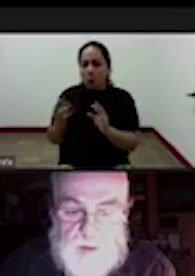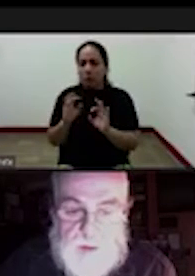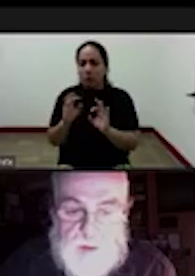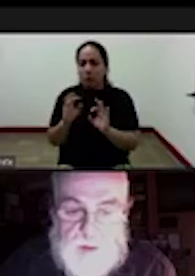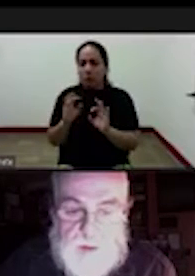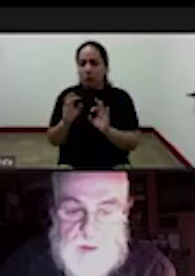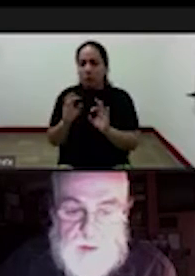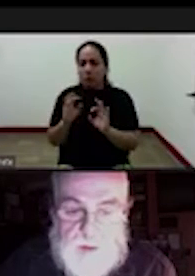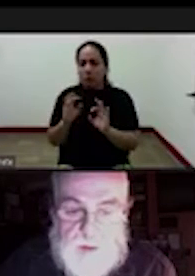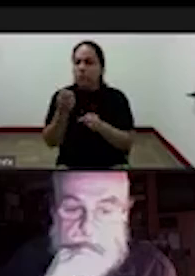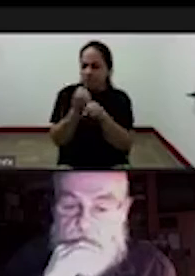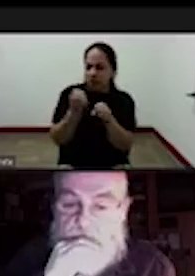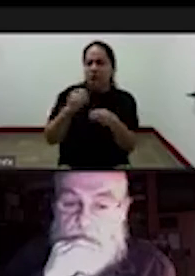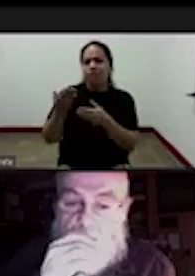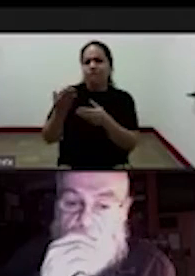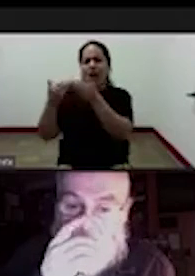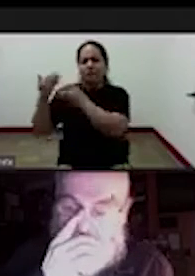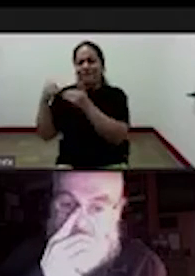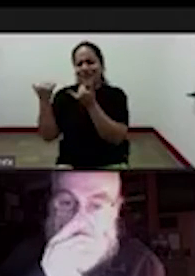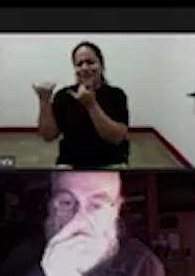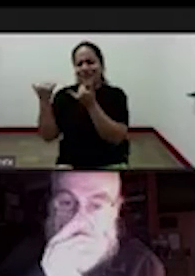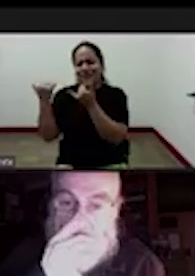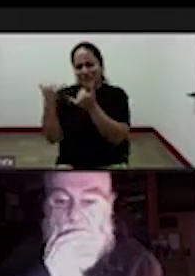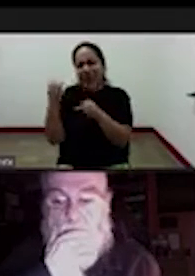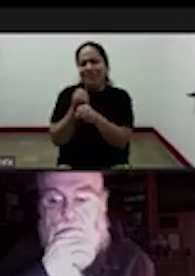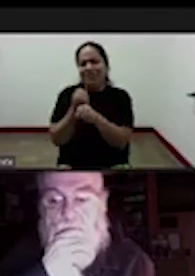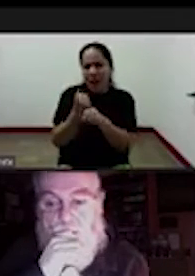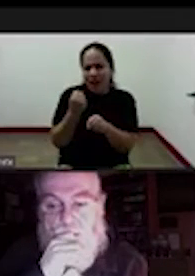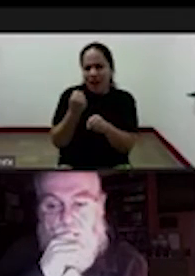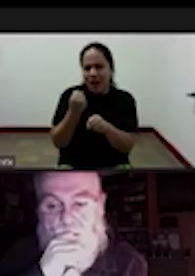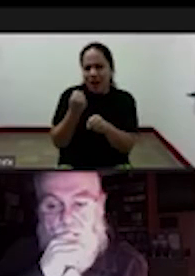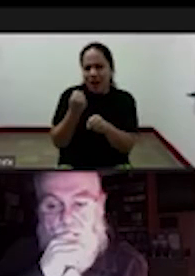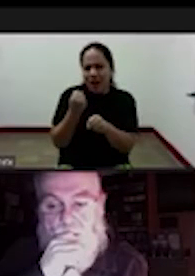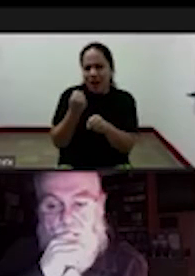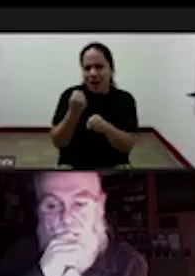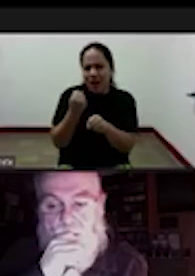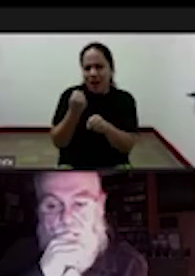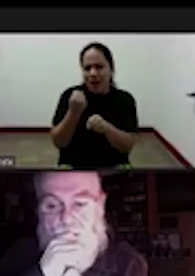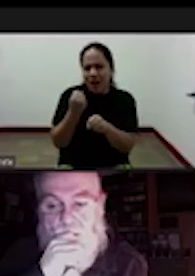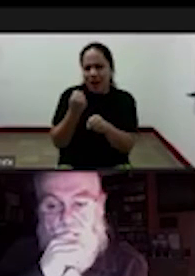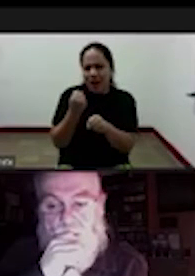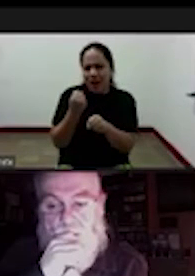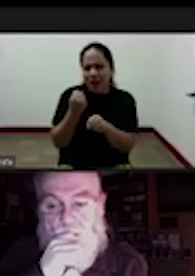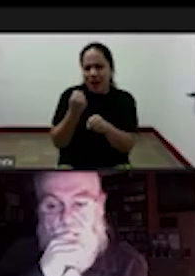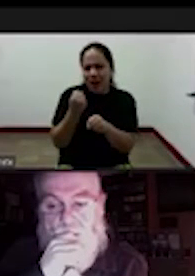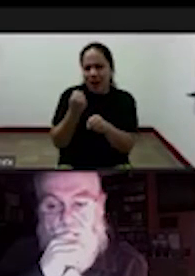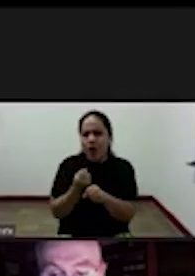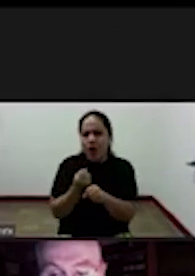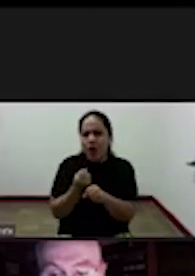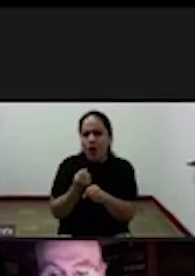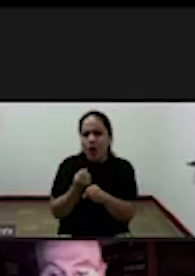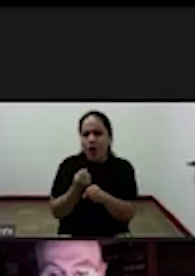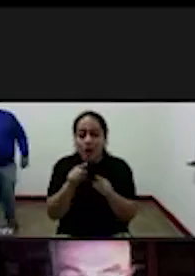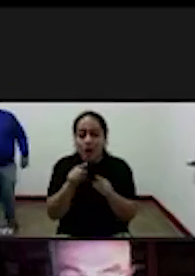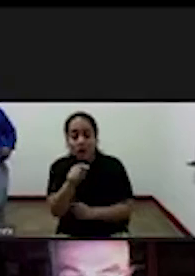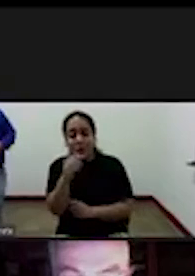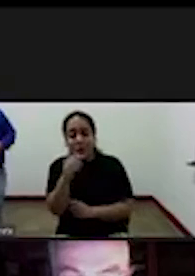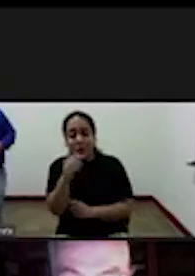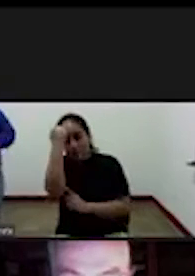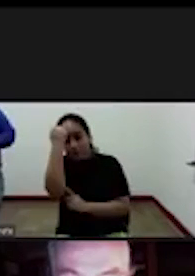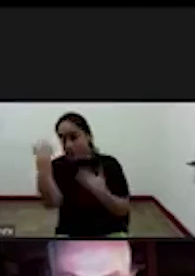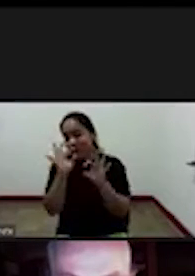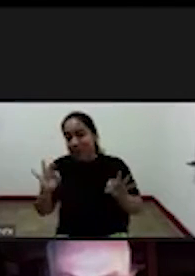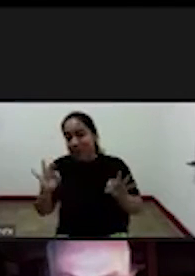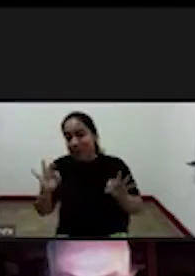mucho tiempo en una facultad de artes y de alguna manera tú eres un ejemplo de